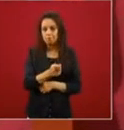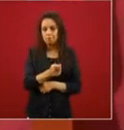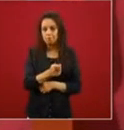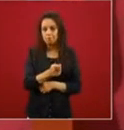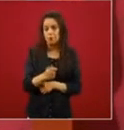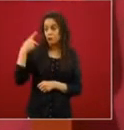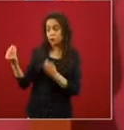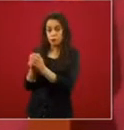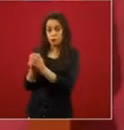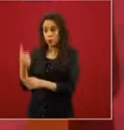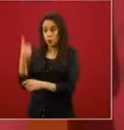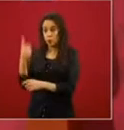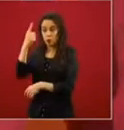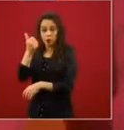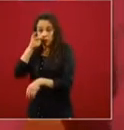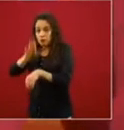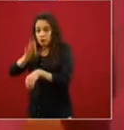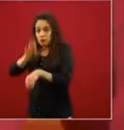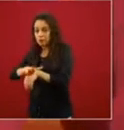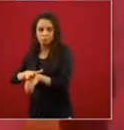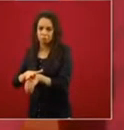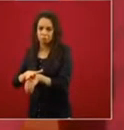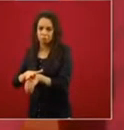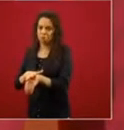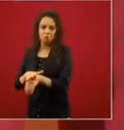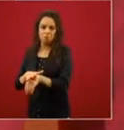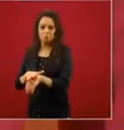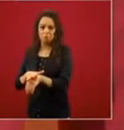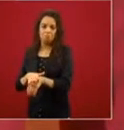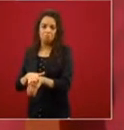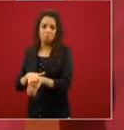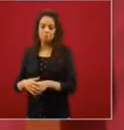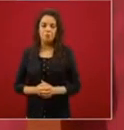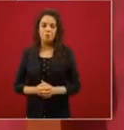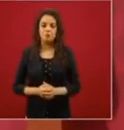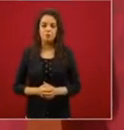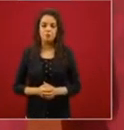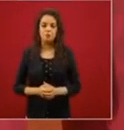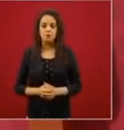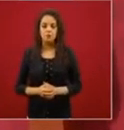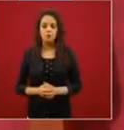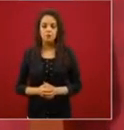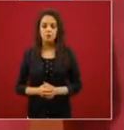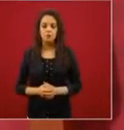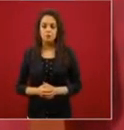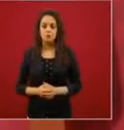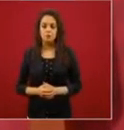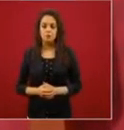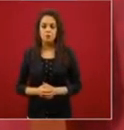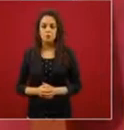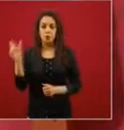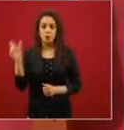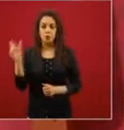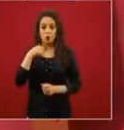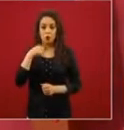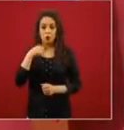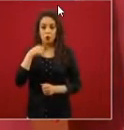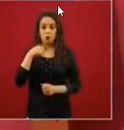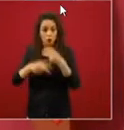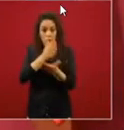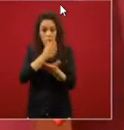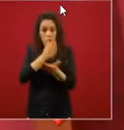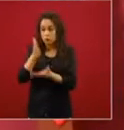administrativo. Cuando llegamos, lo tengo que recordar, entre otros